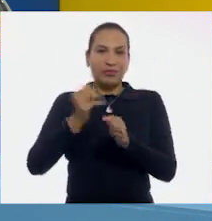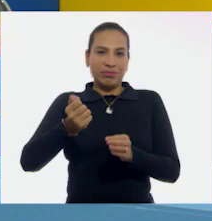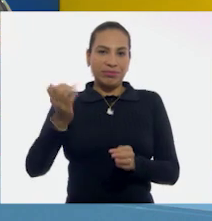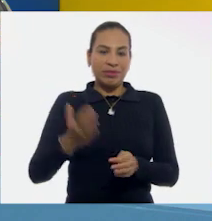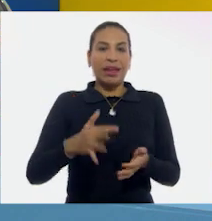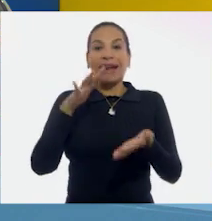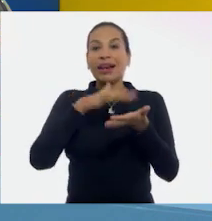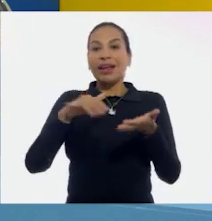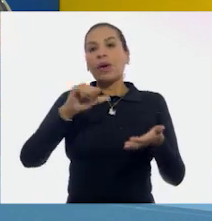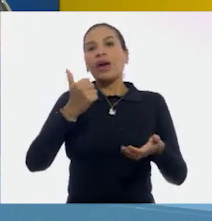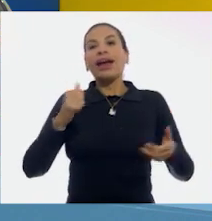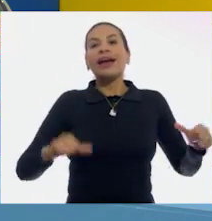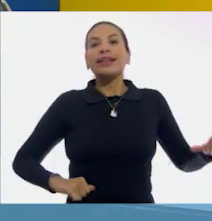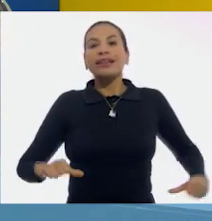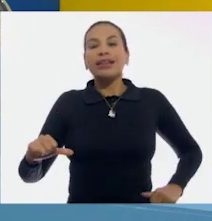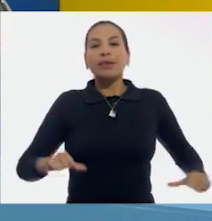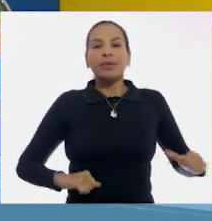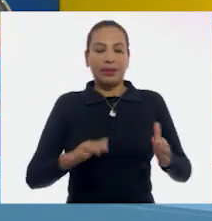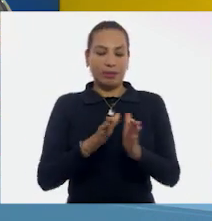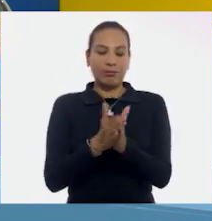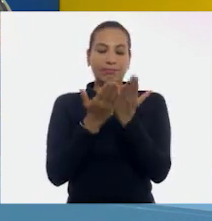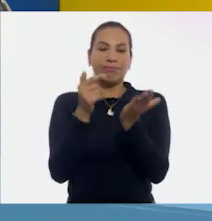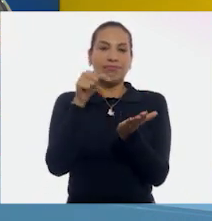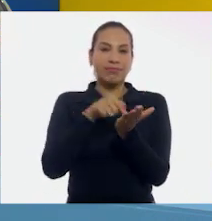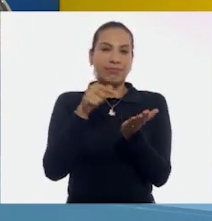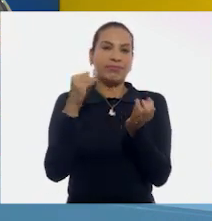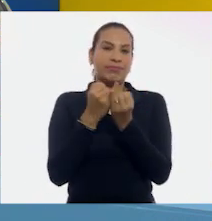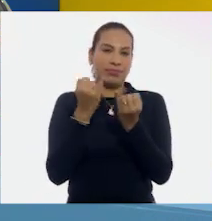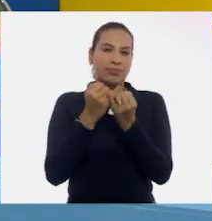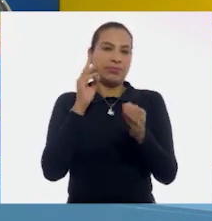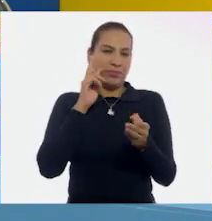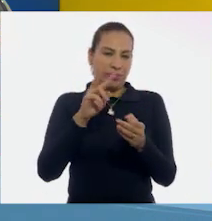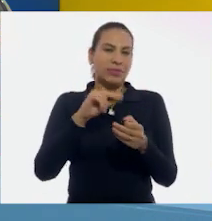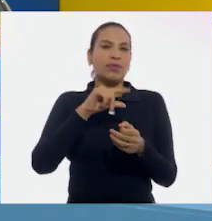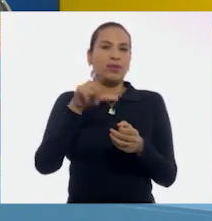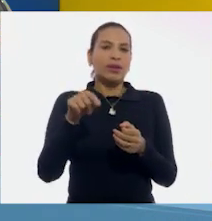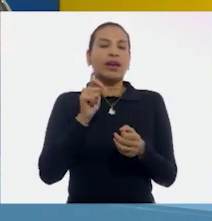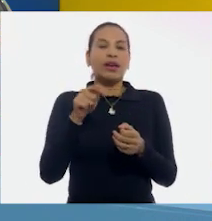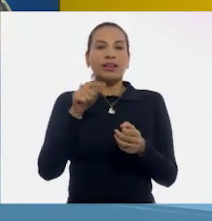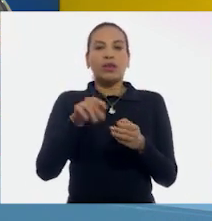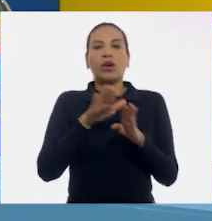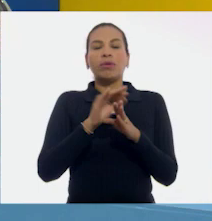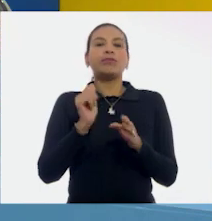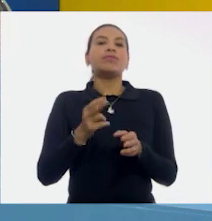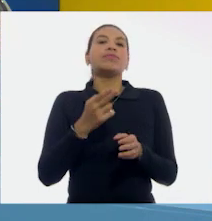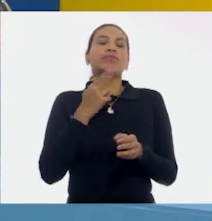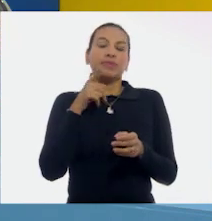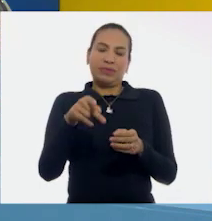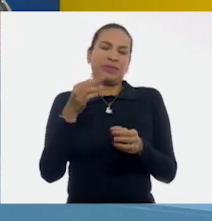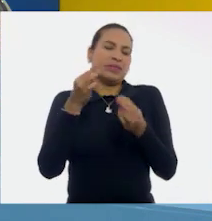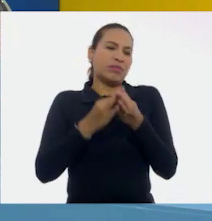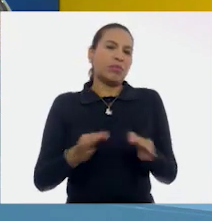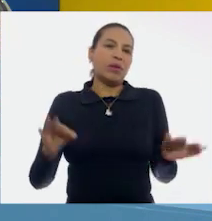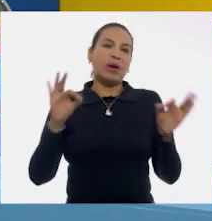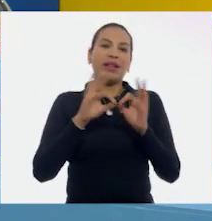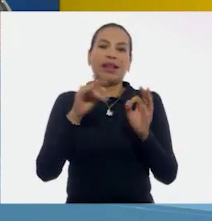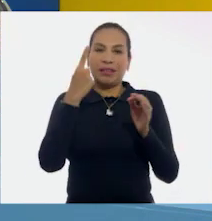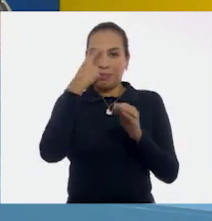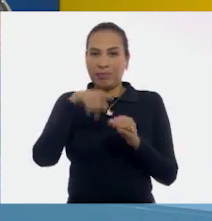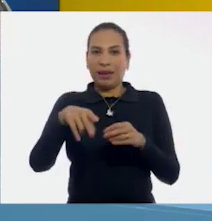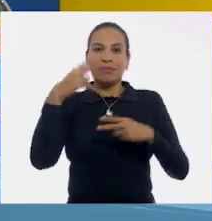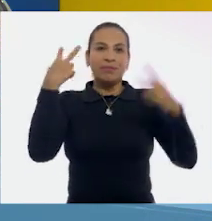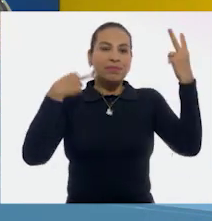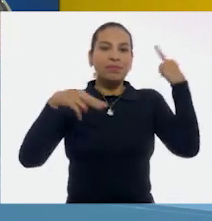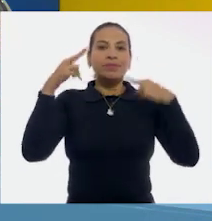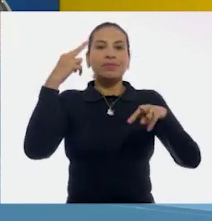lectura era otra actividad. Los libros, también como lo estudiaremos más adelante, fueron pasajeros importantísimos en estas embarcaciones